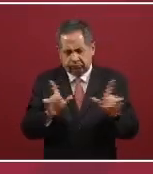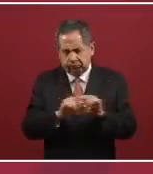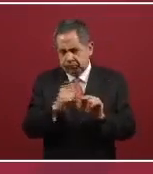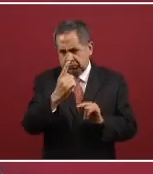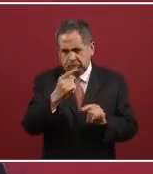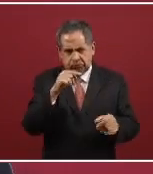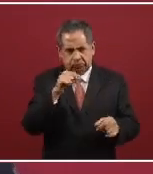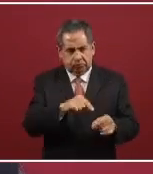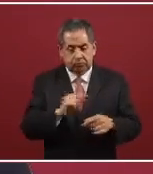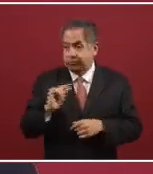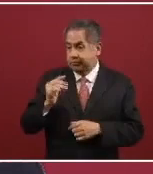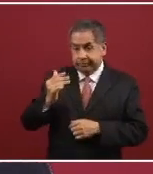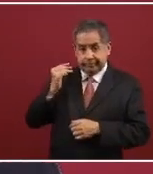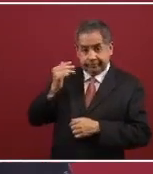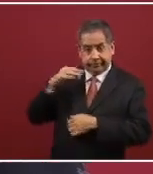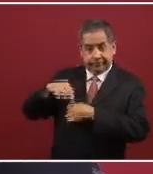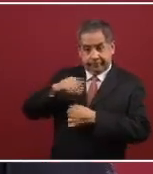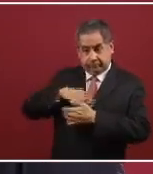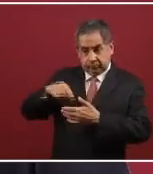Logramos en esta elección pasada